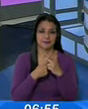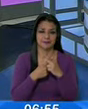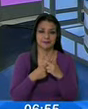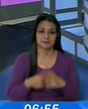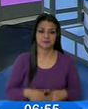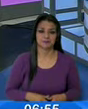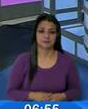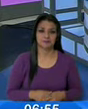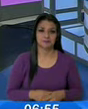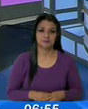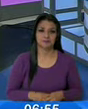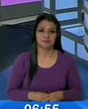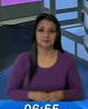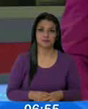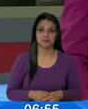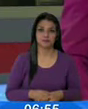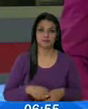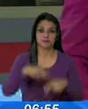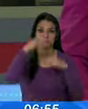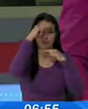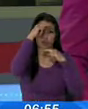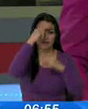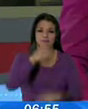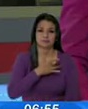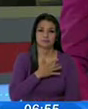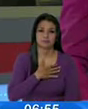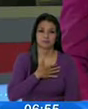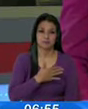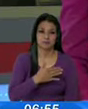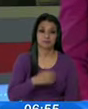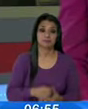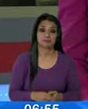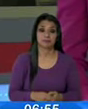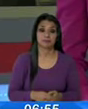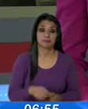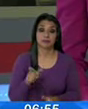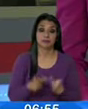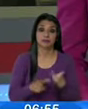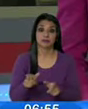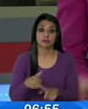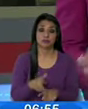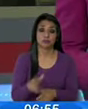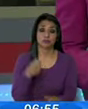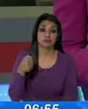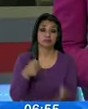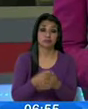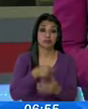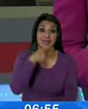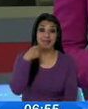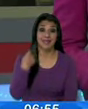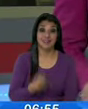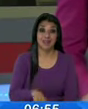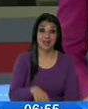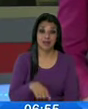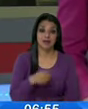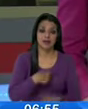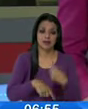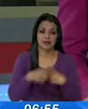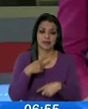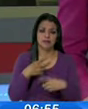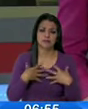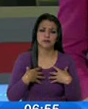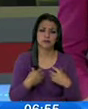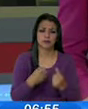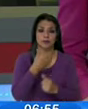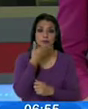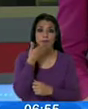horas. Noticias lamentables, les contamos que los heridos del accidente de tránsito ocurrido en Cañar se recuperan con éxito. El hecho suscitado en el